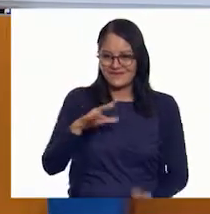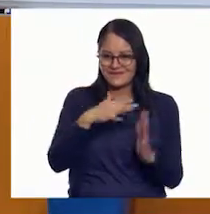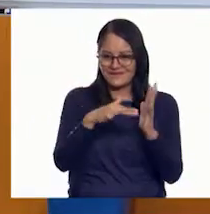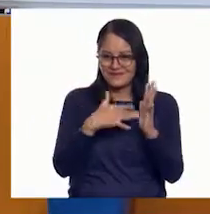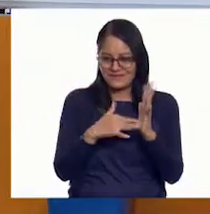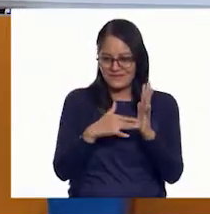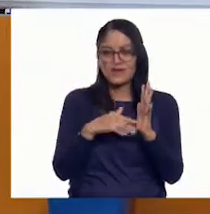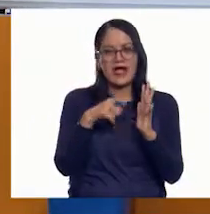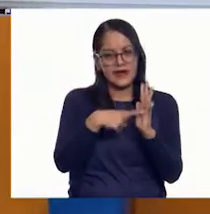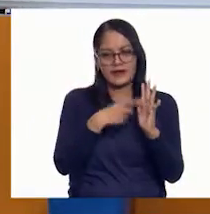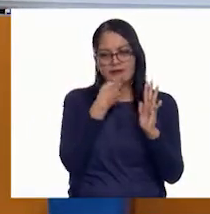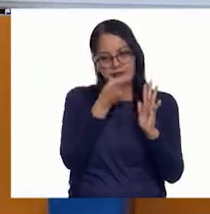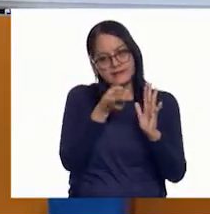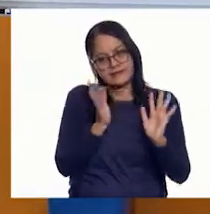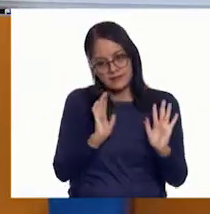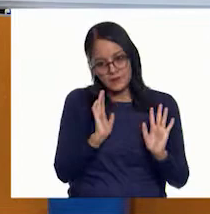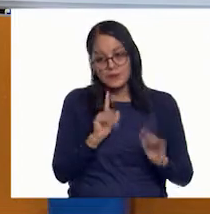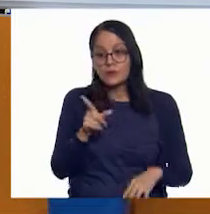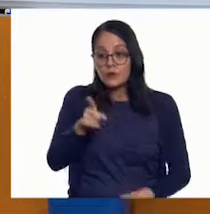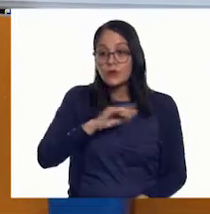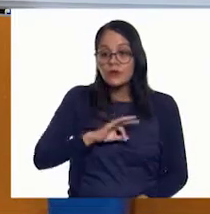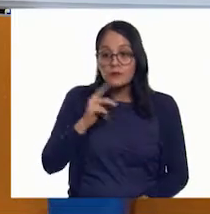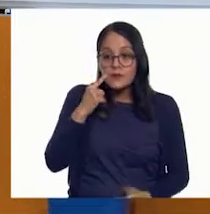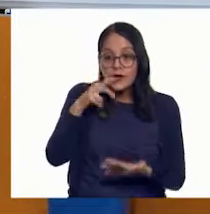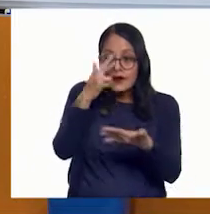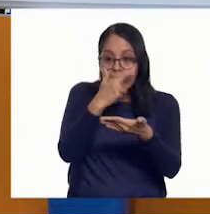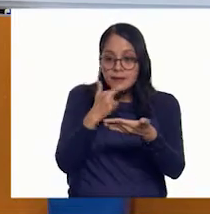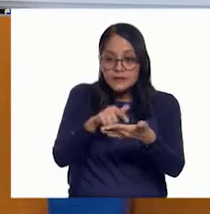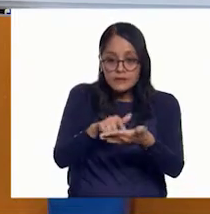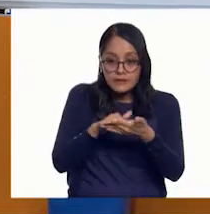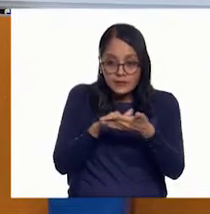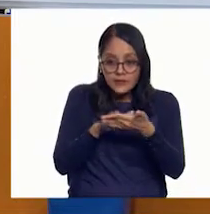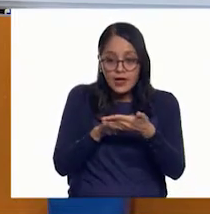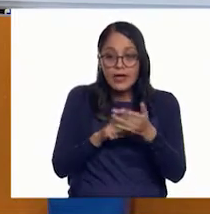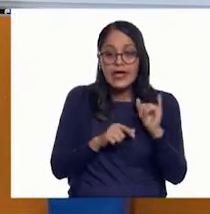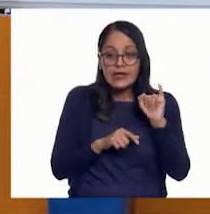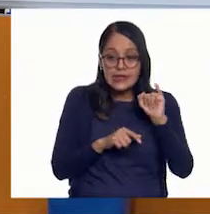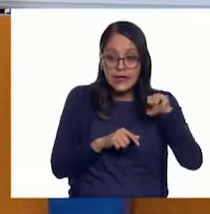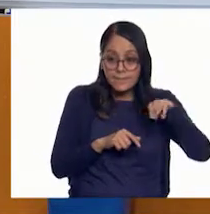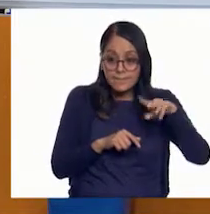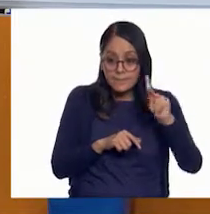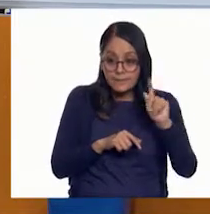decía infinitivo. Entonces, bueno, chequen en qué modo está escrito. Si está en imperativo,